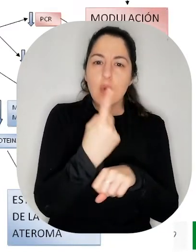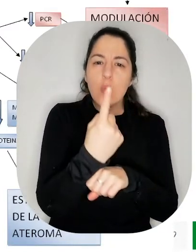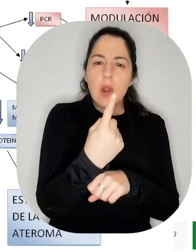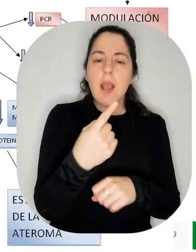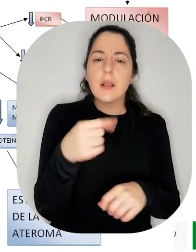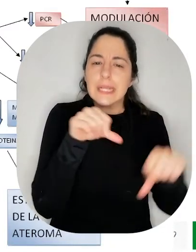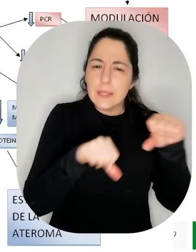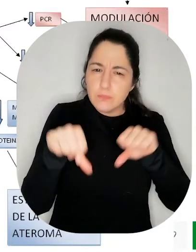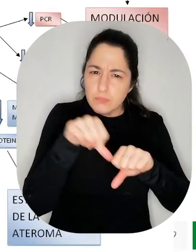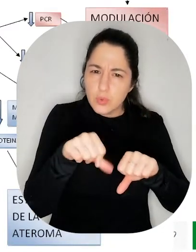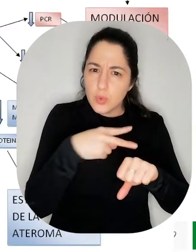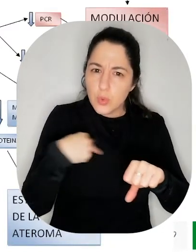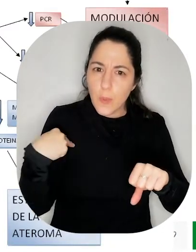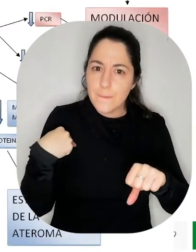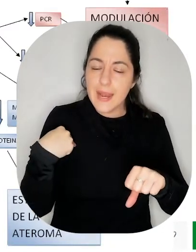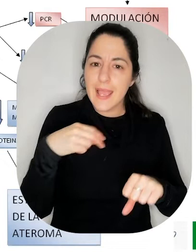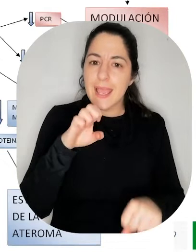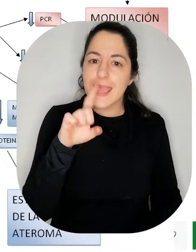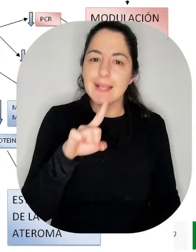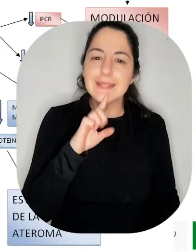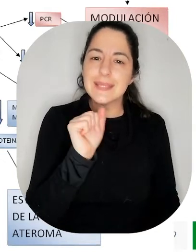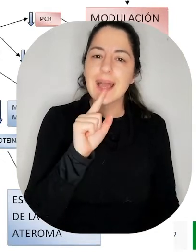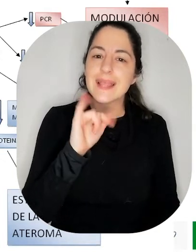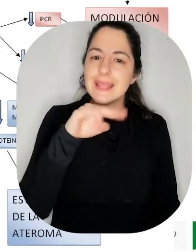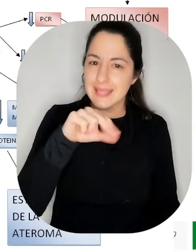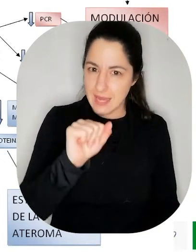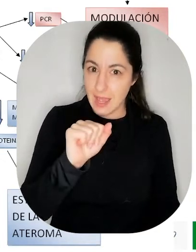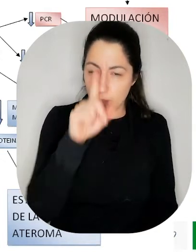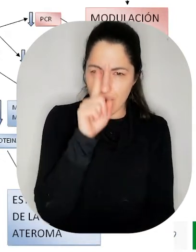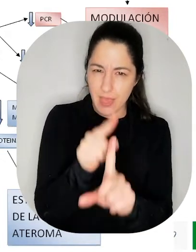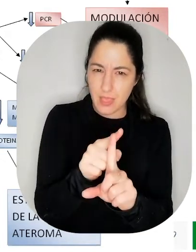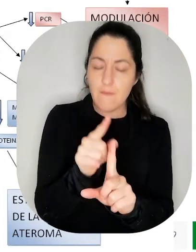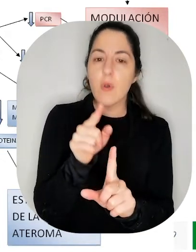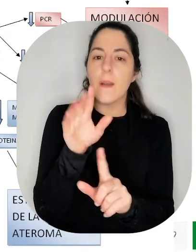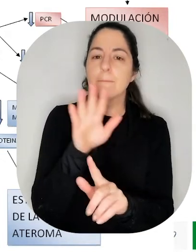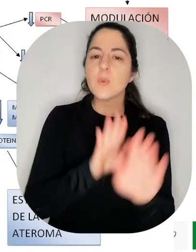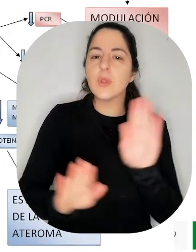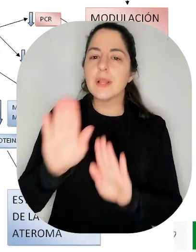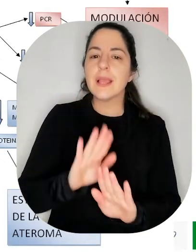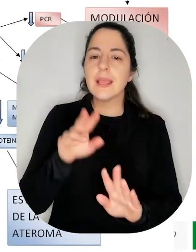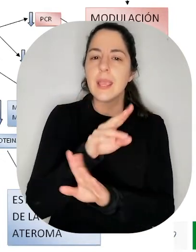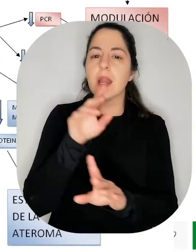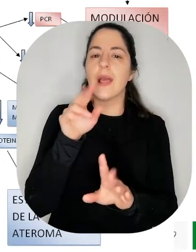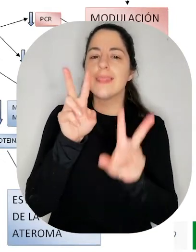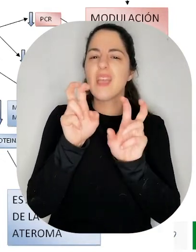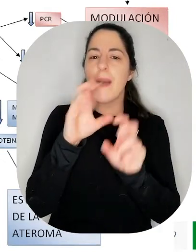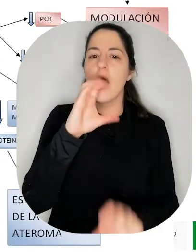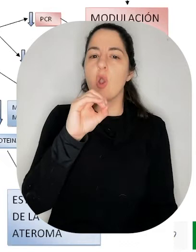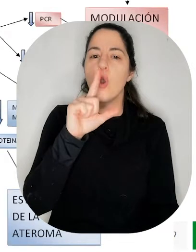micoquímicos que son las estatinas, que son estas que protegen directamente en la función del